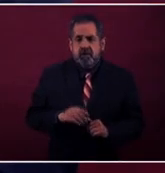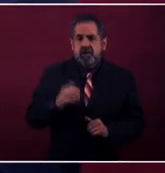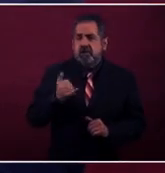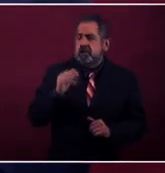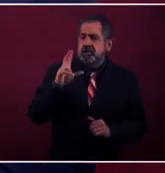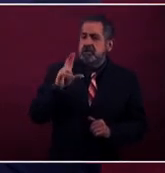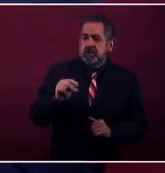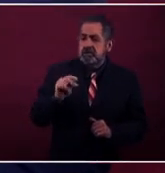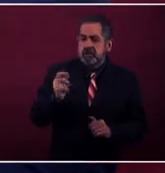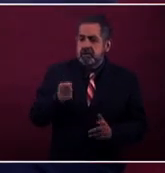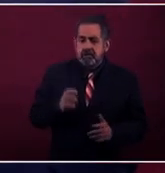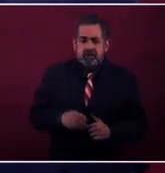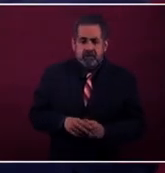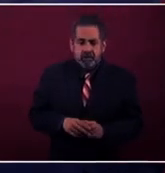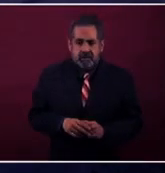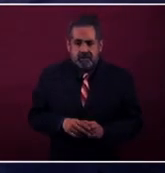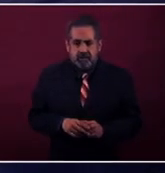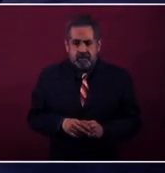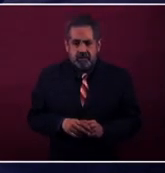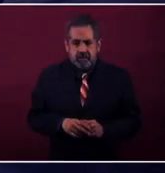no